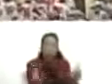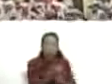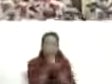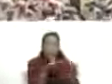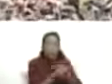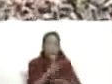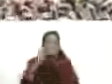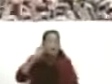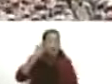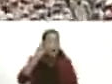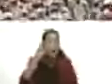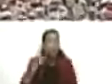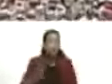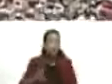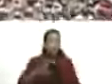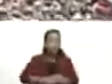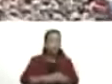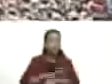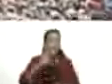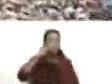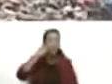por si acaso.